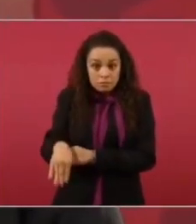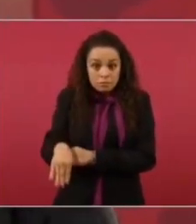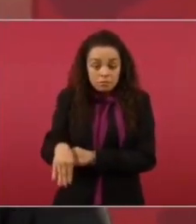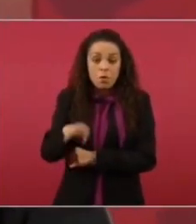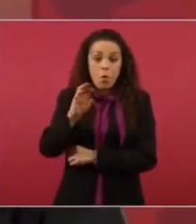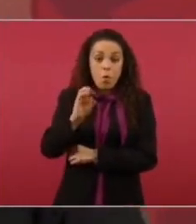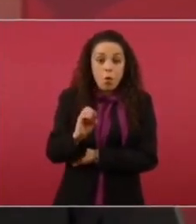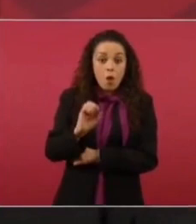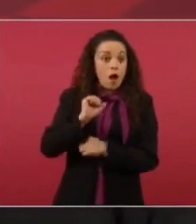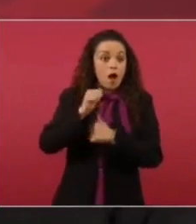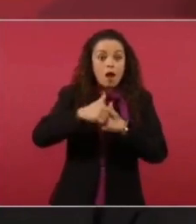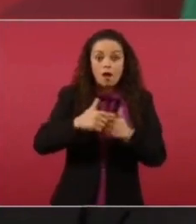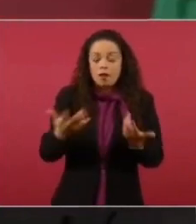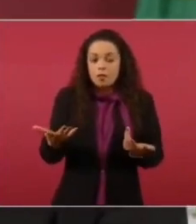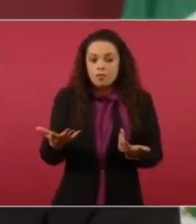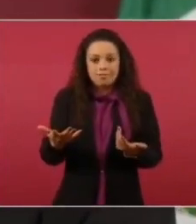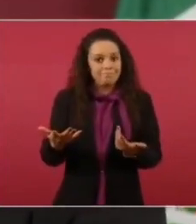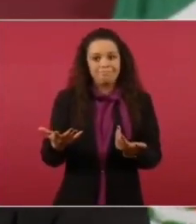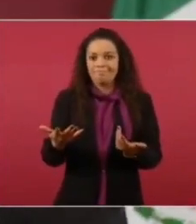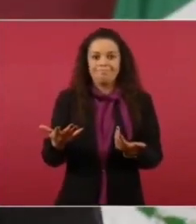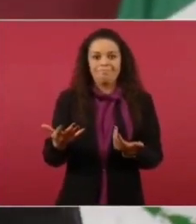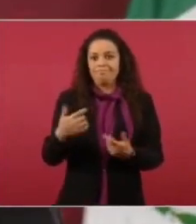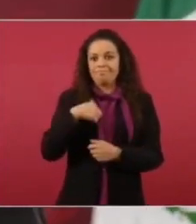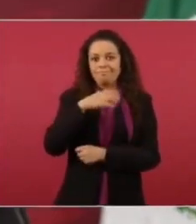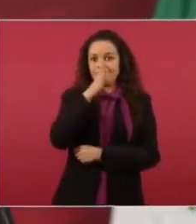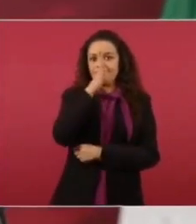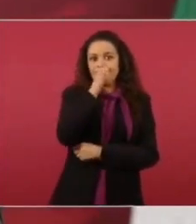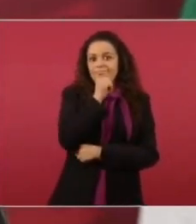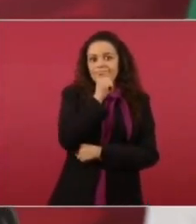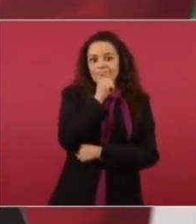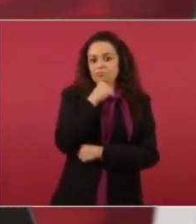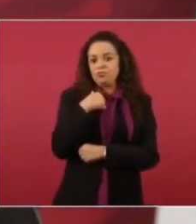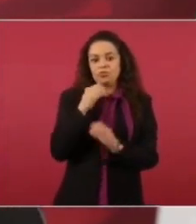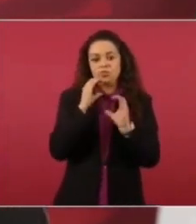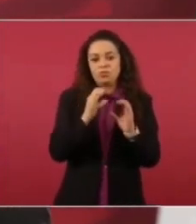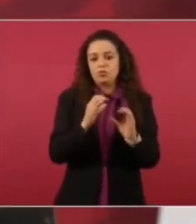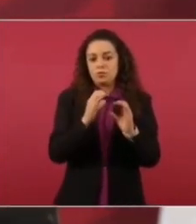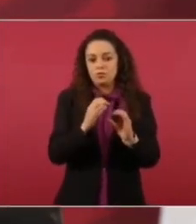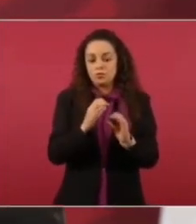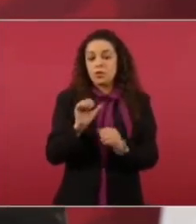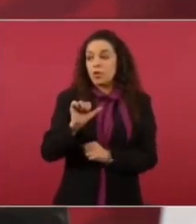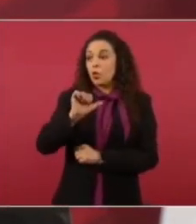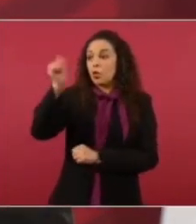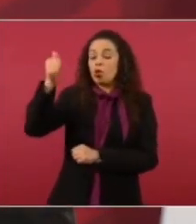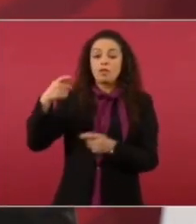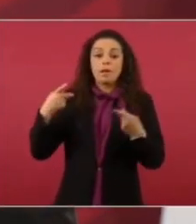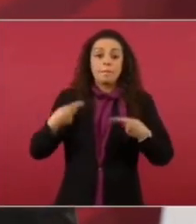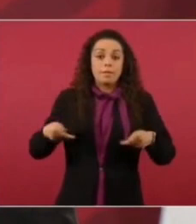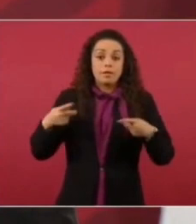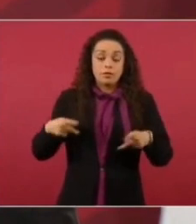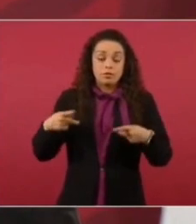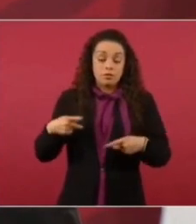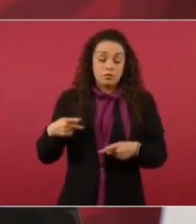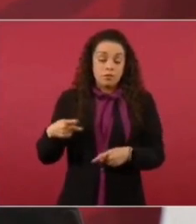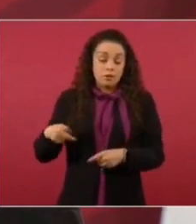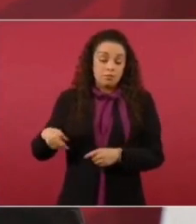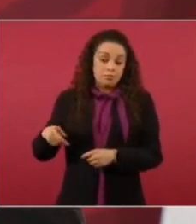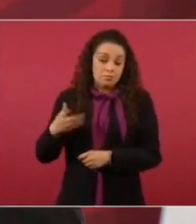Yo no sé qué hubiese hecho otro gobernante, pero tengo mi conciencia tranquila.